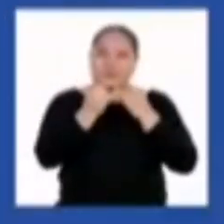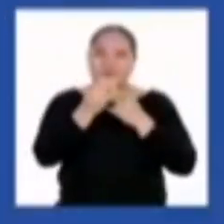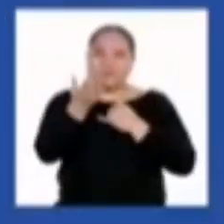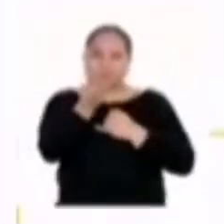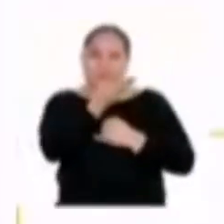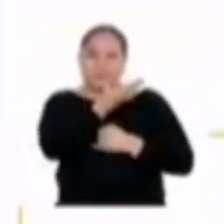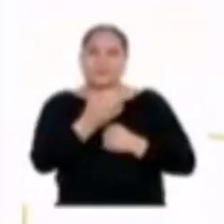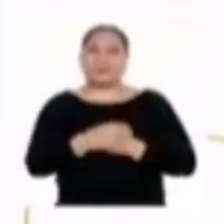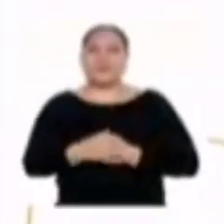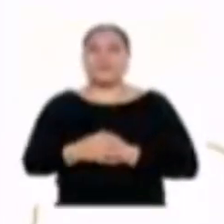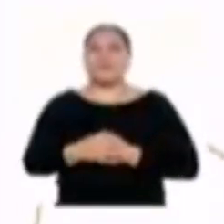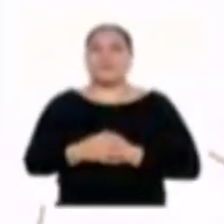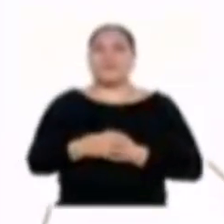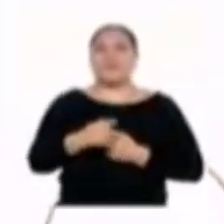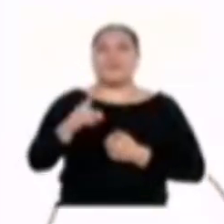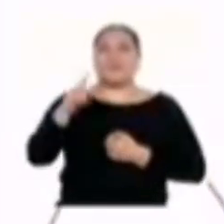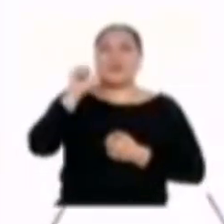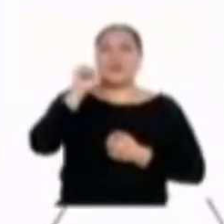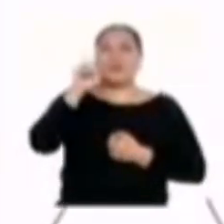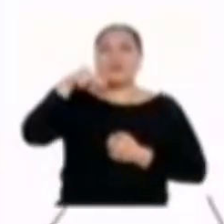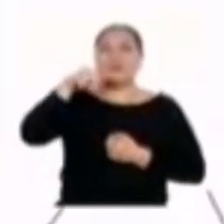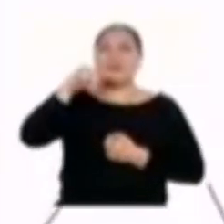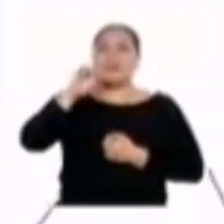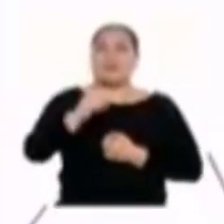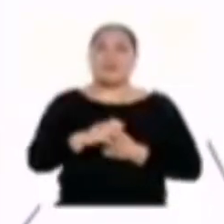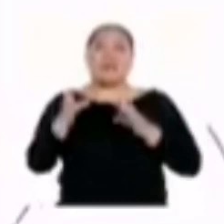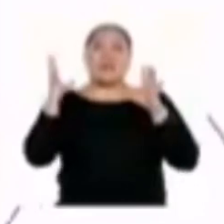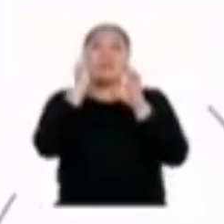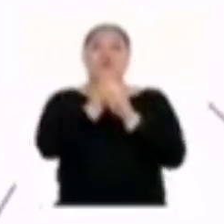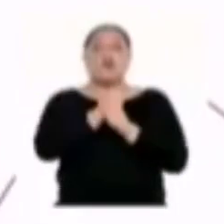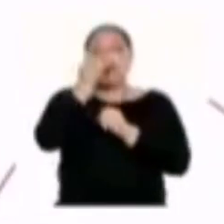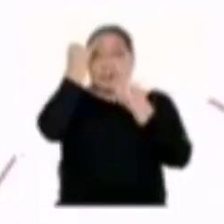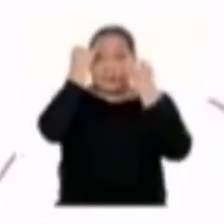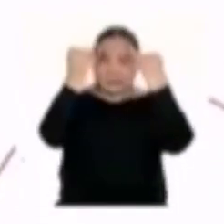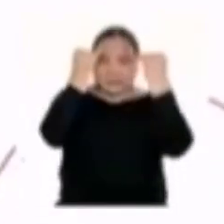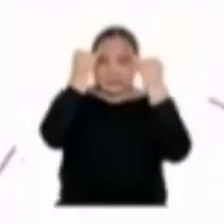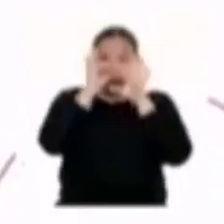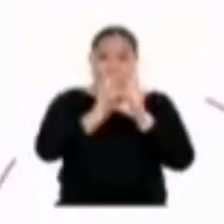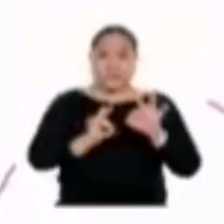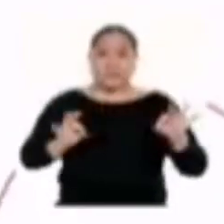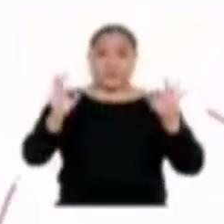estas. Síntesis, resume las ideas esenciales.